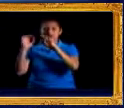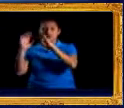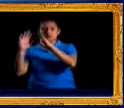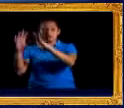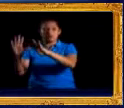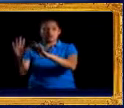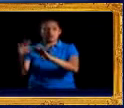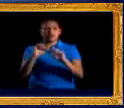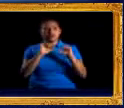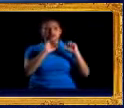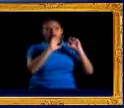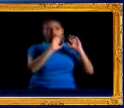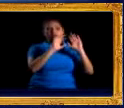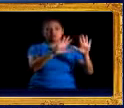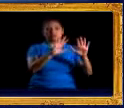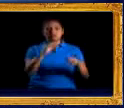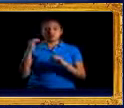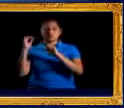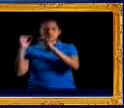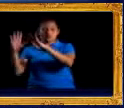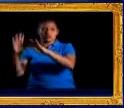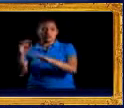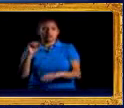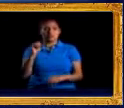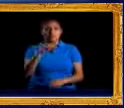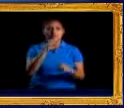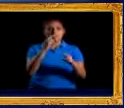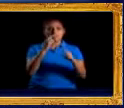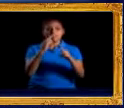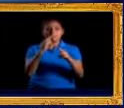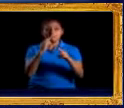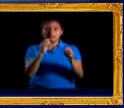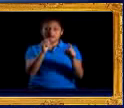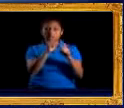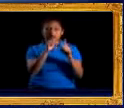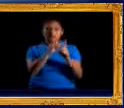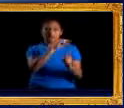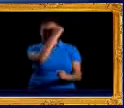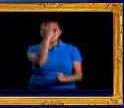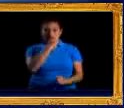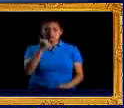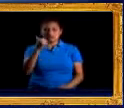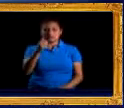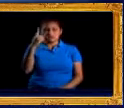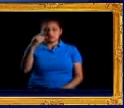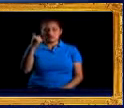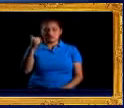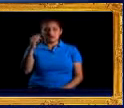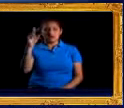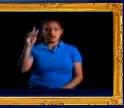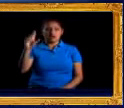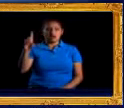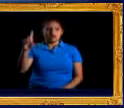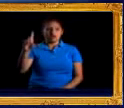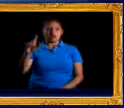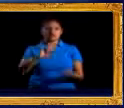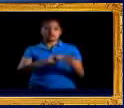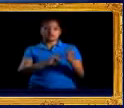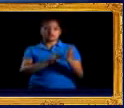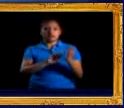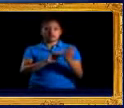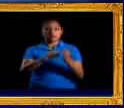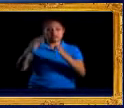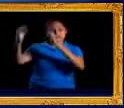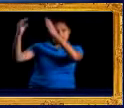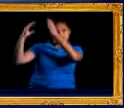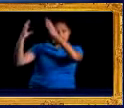Y esta palabra sacal se traduce sabiduría, pero también se traduce prosperidad, hermano.